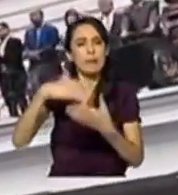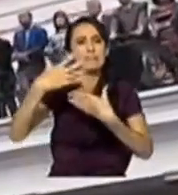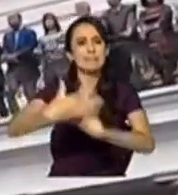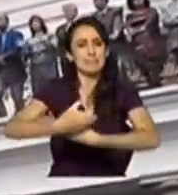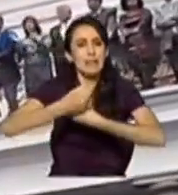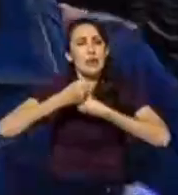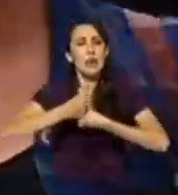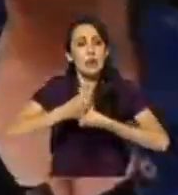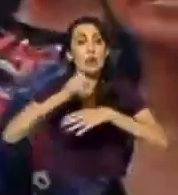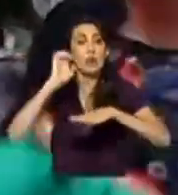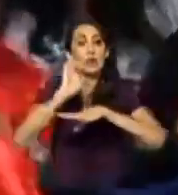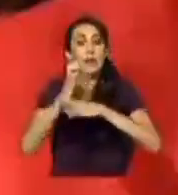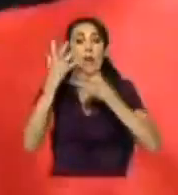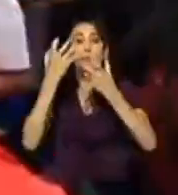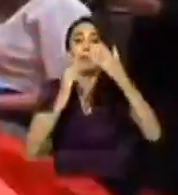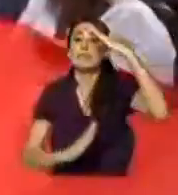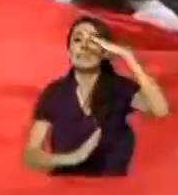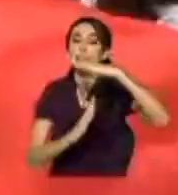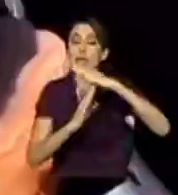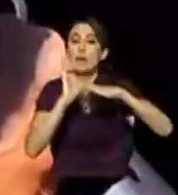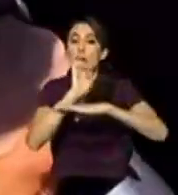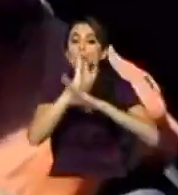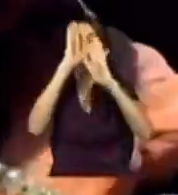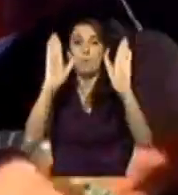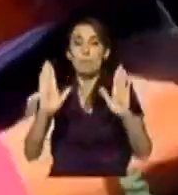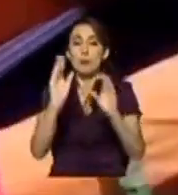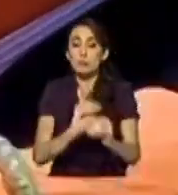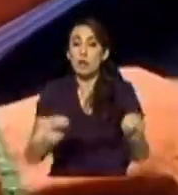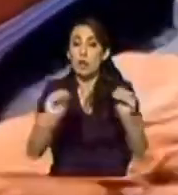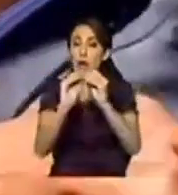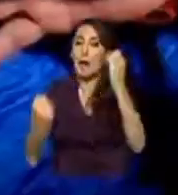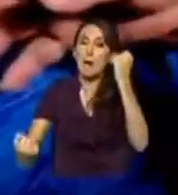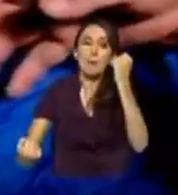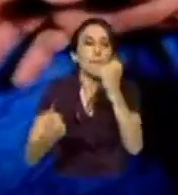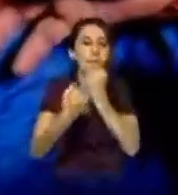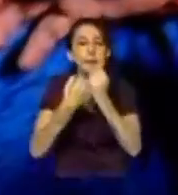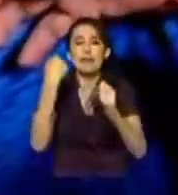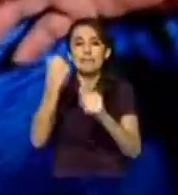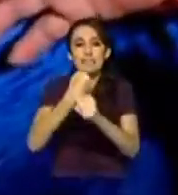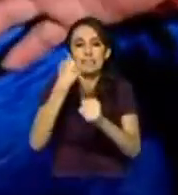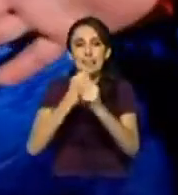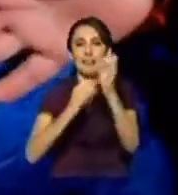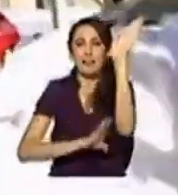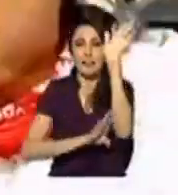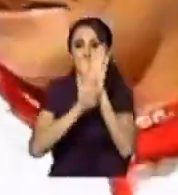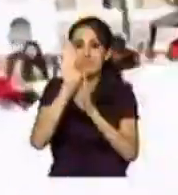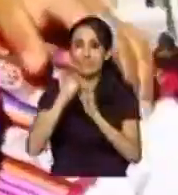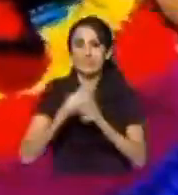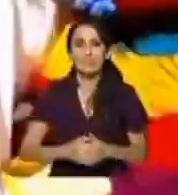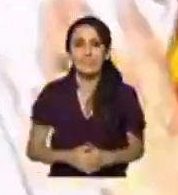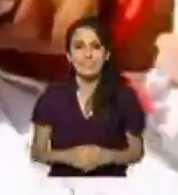un país que quiere paz, donde los ecuatorianos le apostamos al trabajo y al progreso.